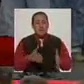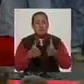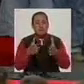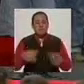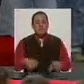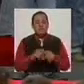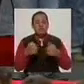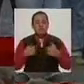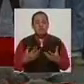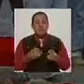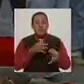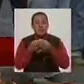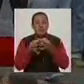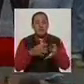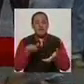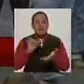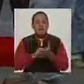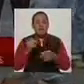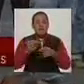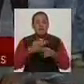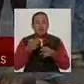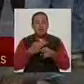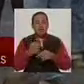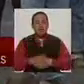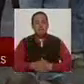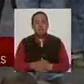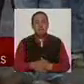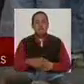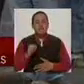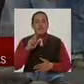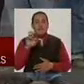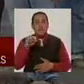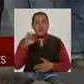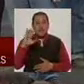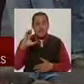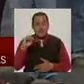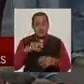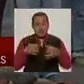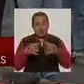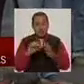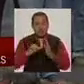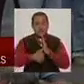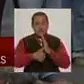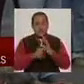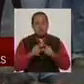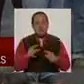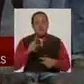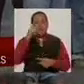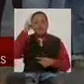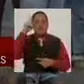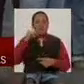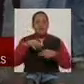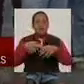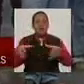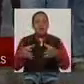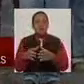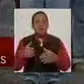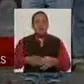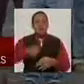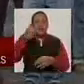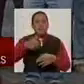Quiero anunciarles que próximamente RENIEC va a inaugurar su jefatura regional